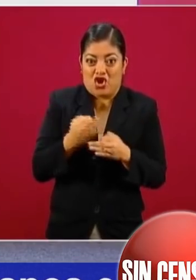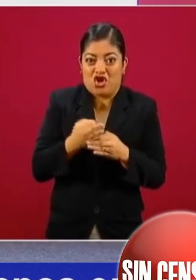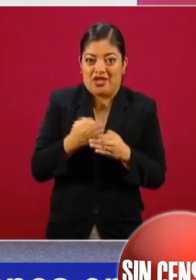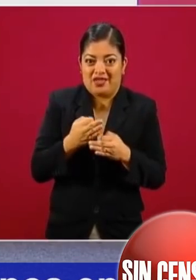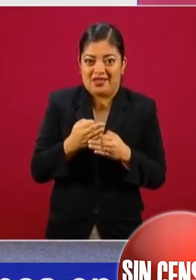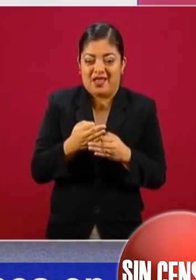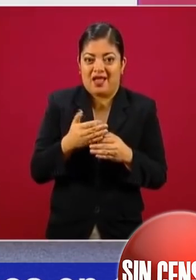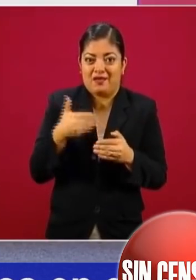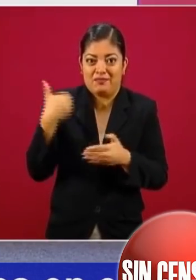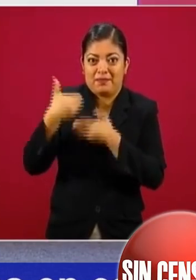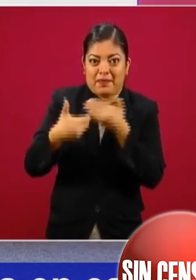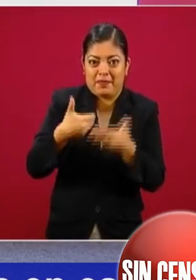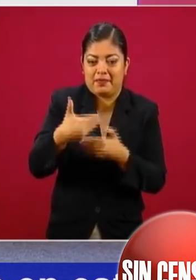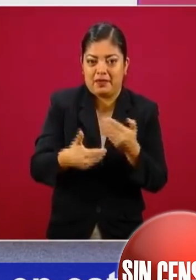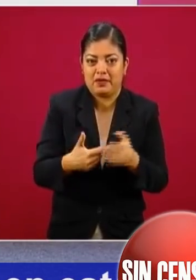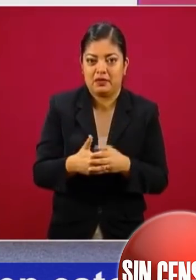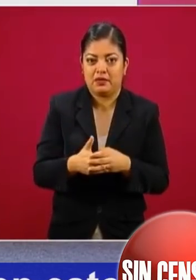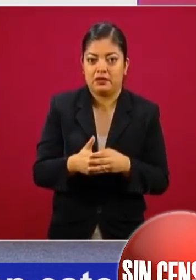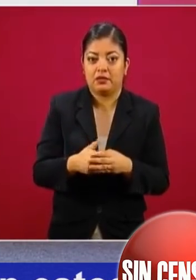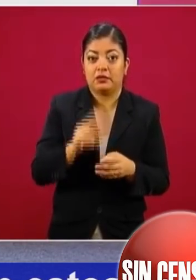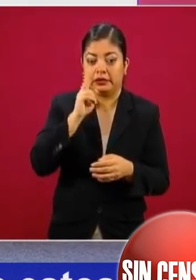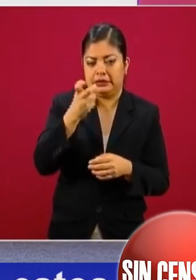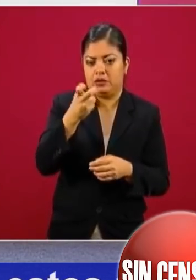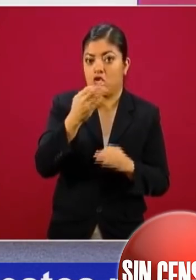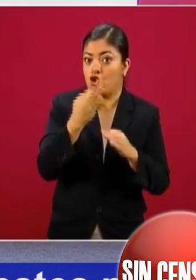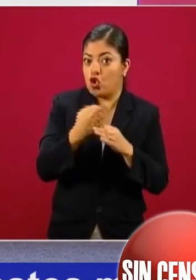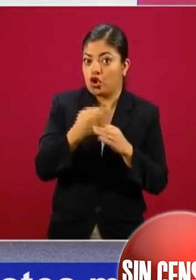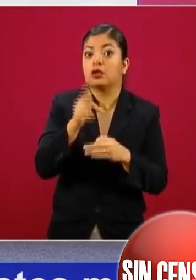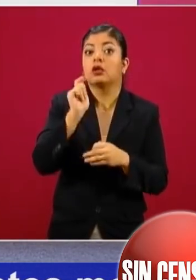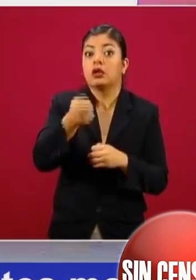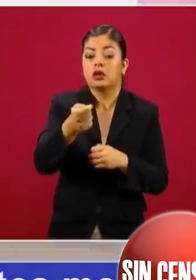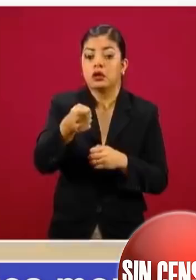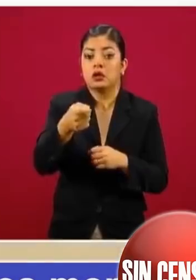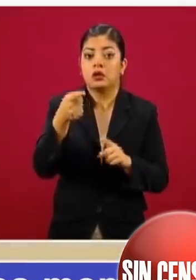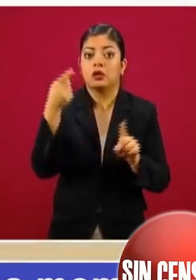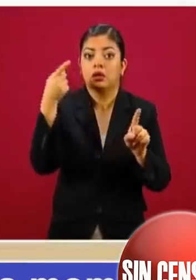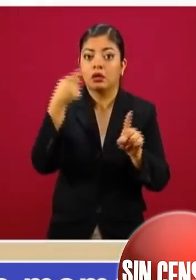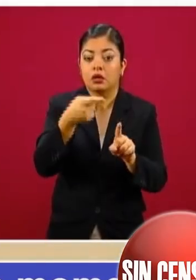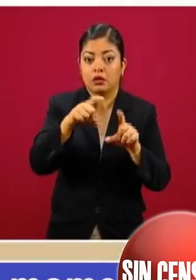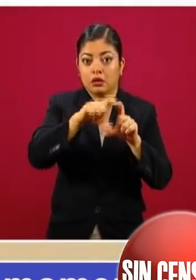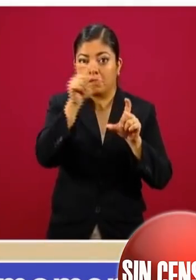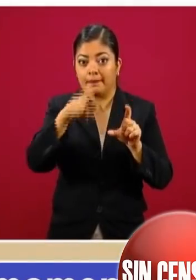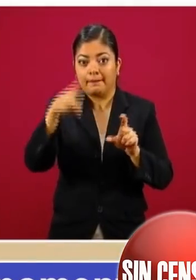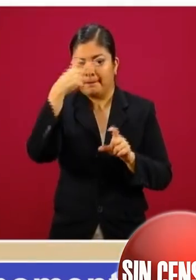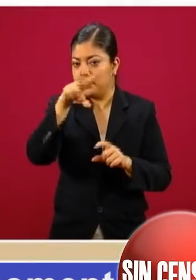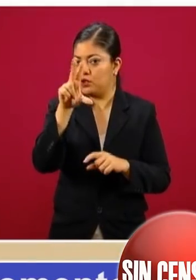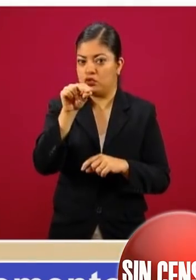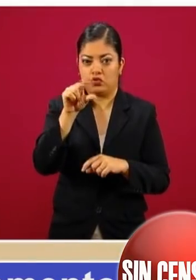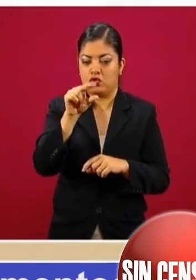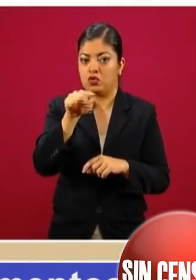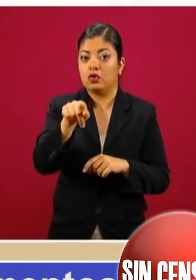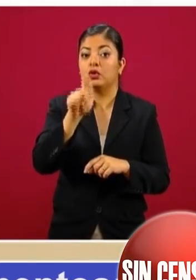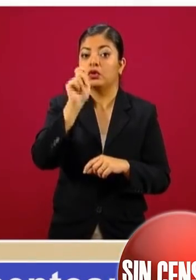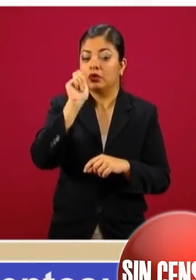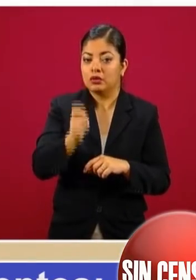aquí concretamente es para el Valle de México, que quede muy claro eso. No es para todo el conjunto del